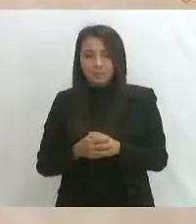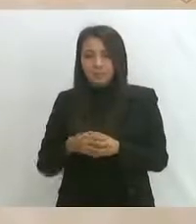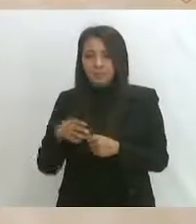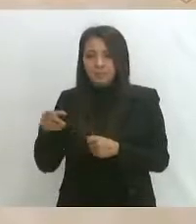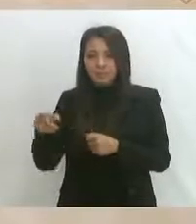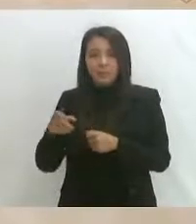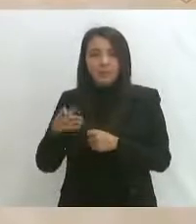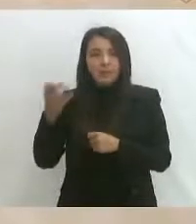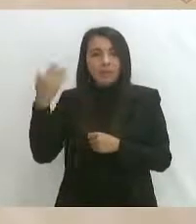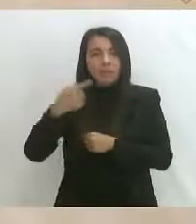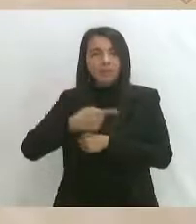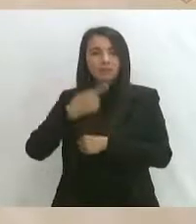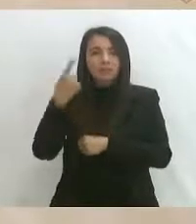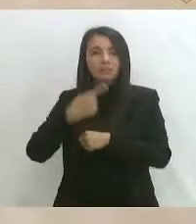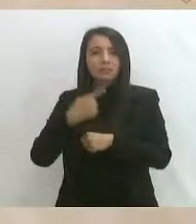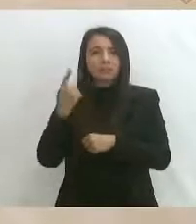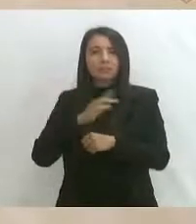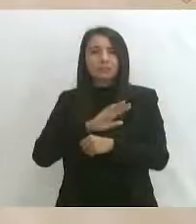cobrara a nadie,